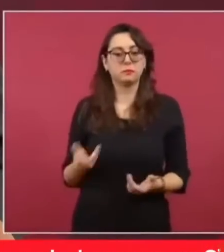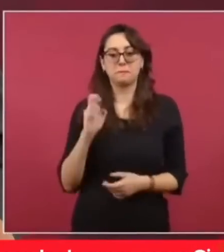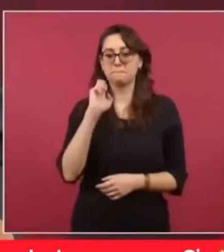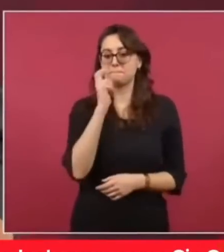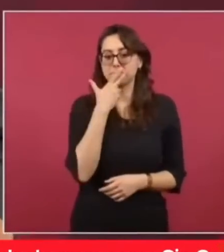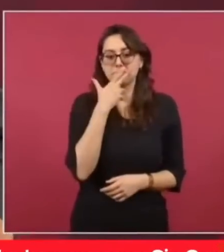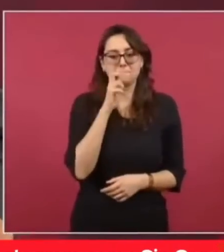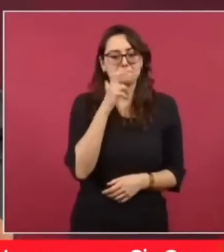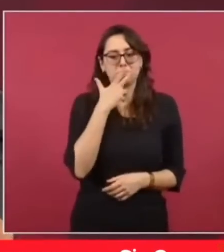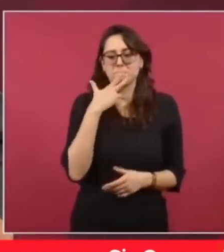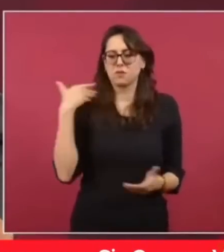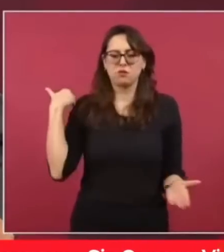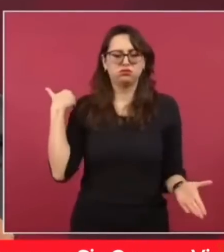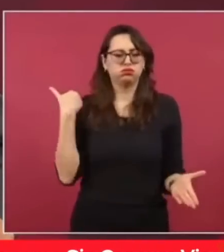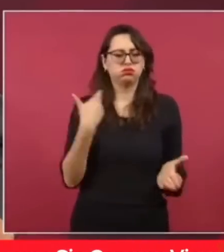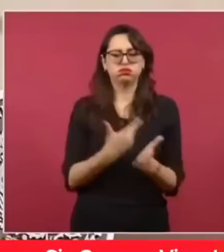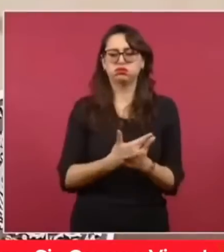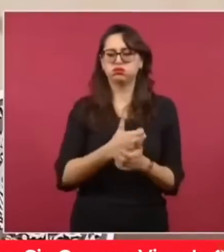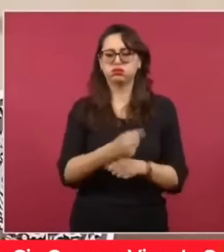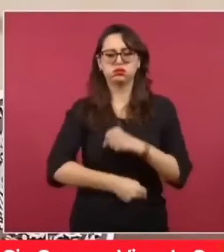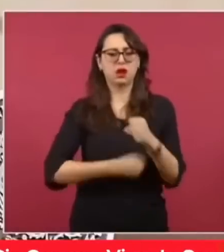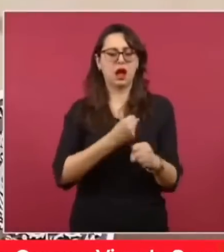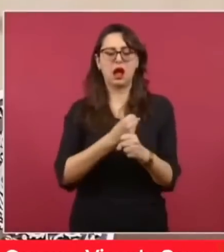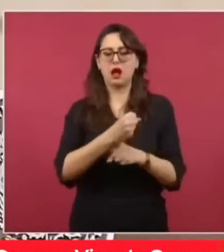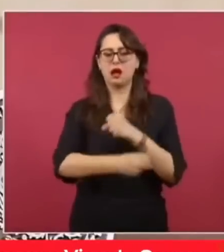Chihuahua, desde siempre.